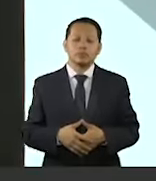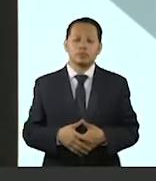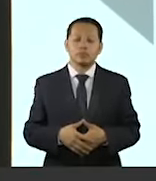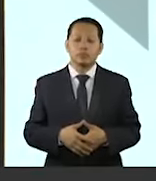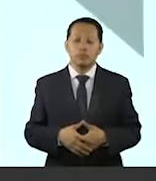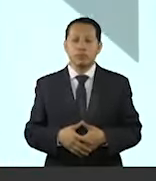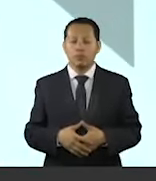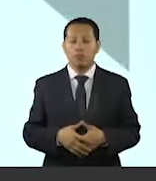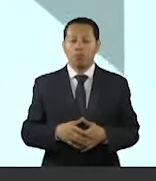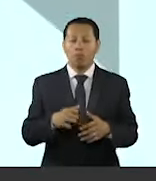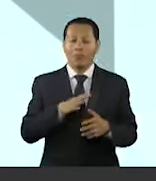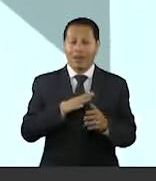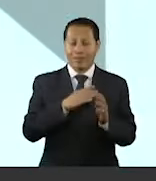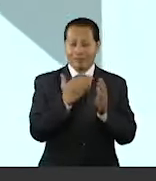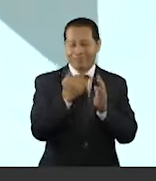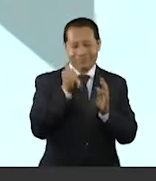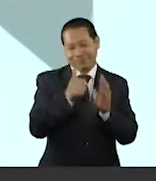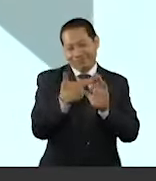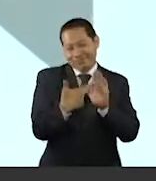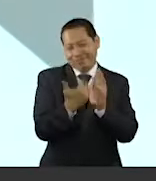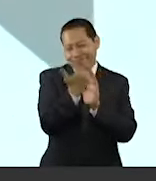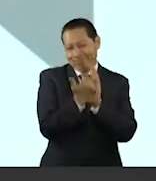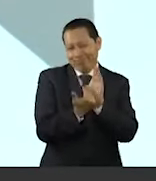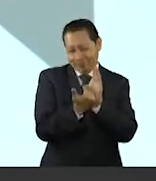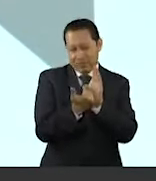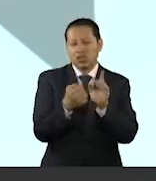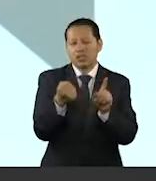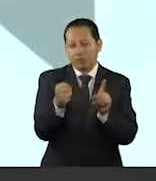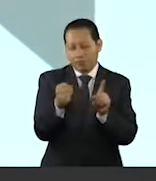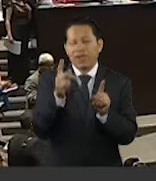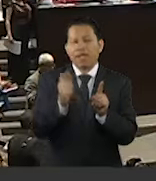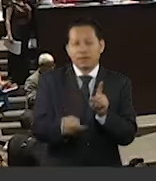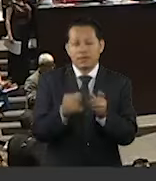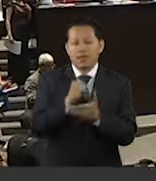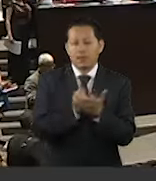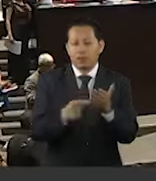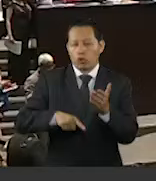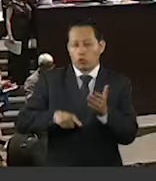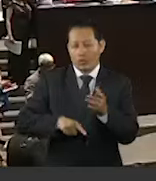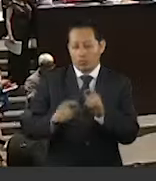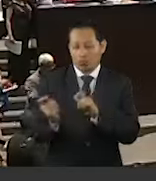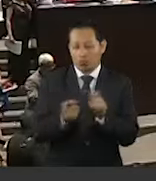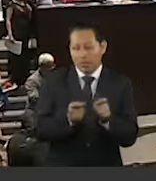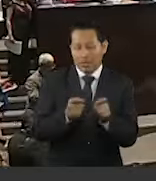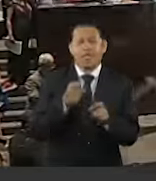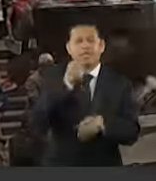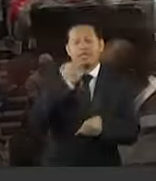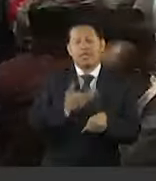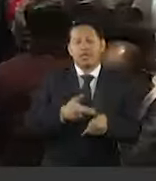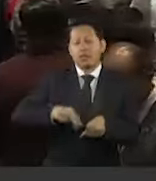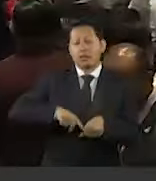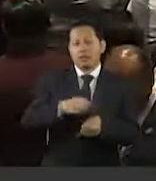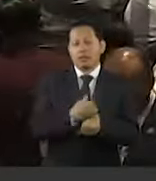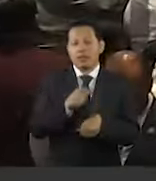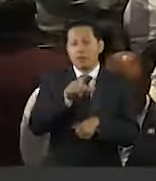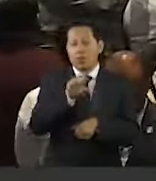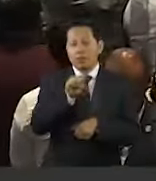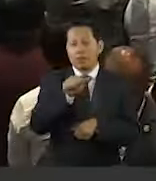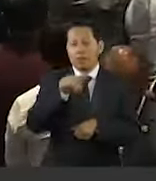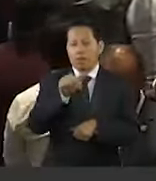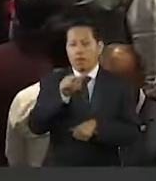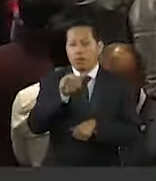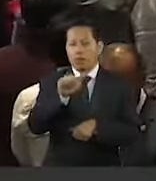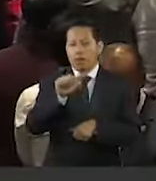Como parte del protocolo de cada 1 de septiembre a la entrega del informe de gobierno, la secretaria de Gobernación, Luisa María Alcalde Luján, acudió